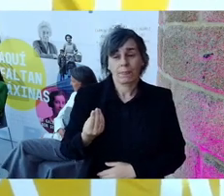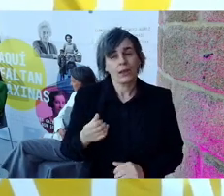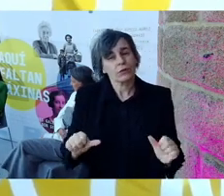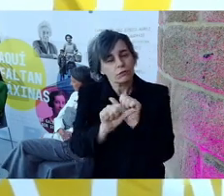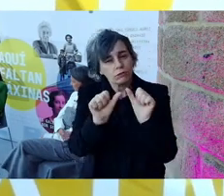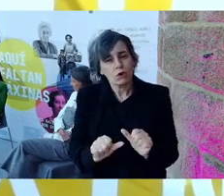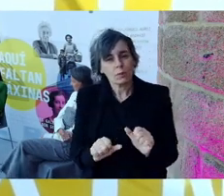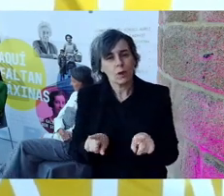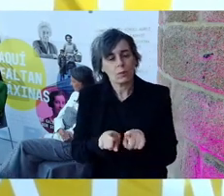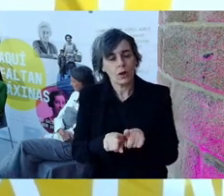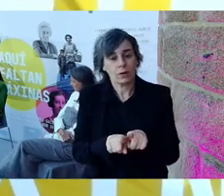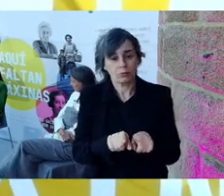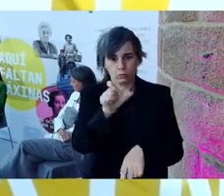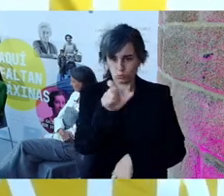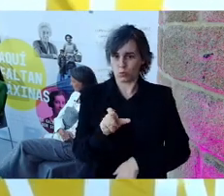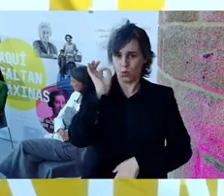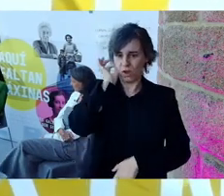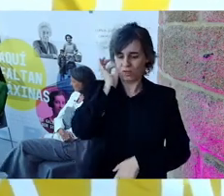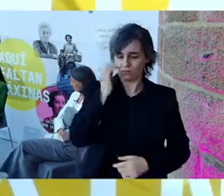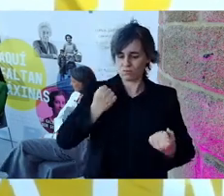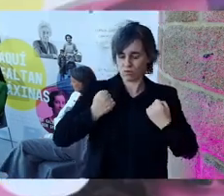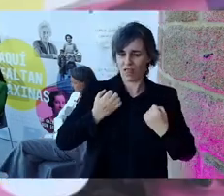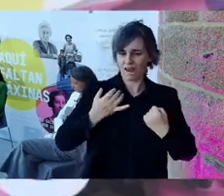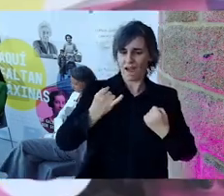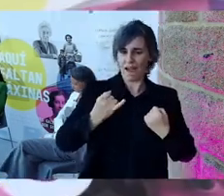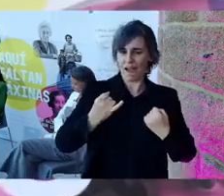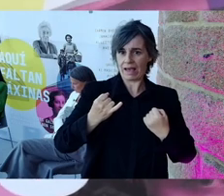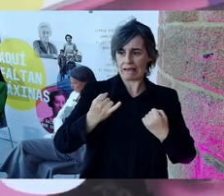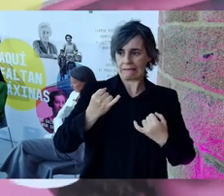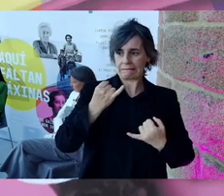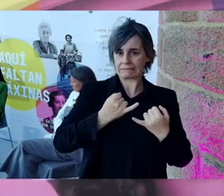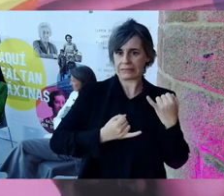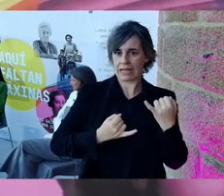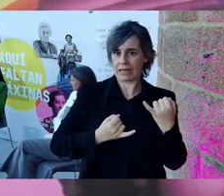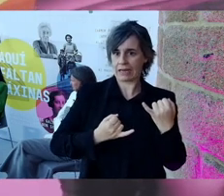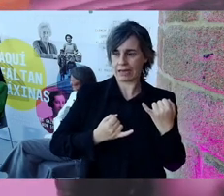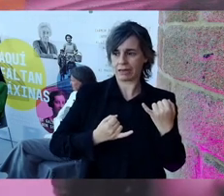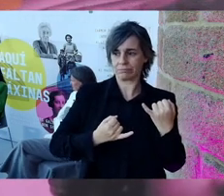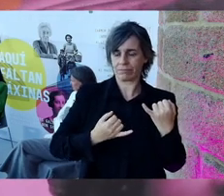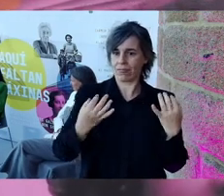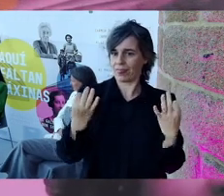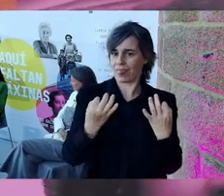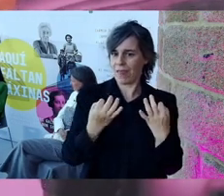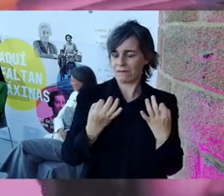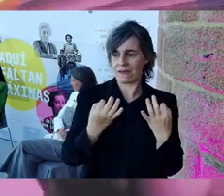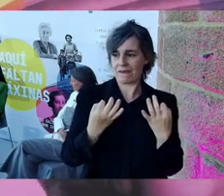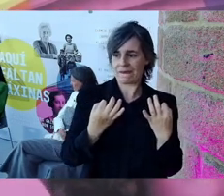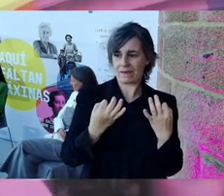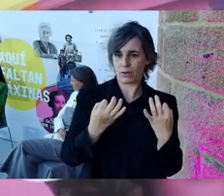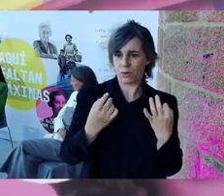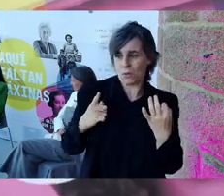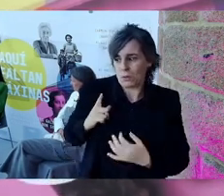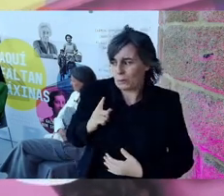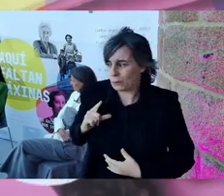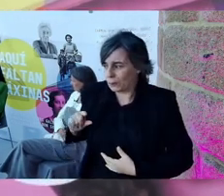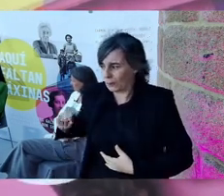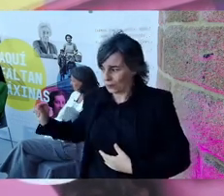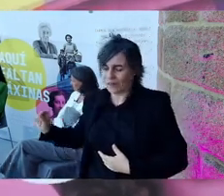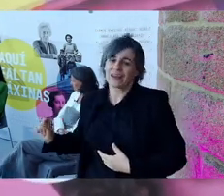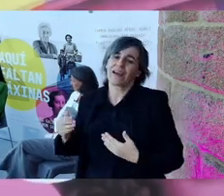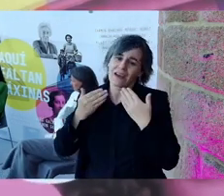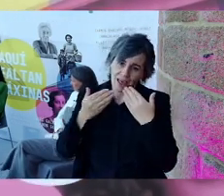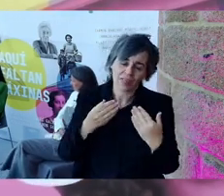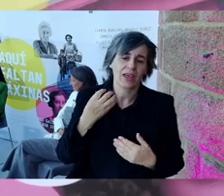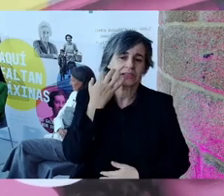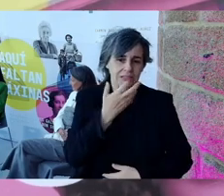una forma de que esa mujer poderosa pues acabe recordándose en la mentalidad colectiva y siga viva a